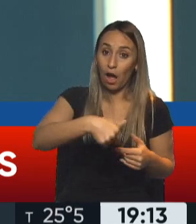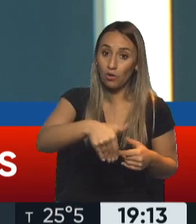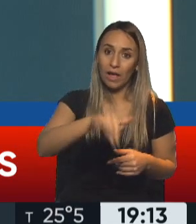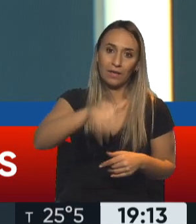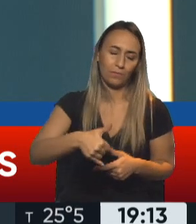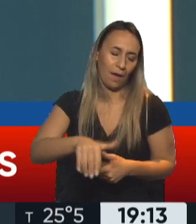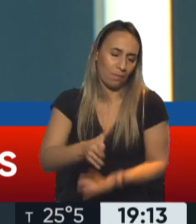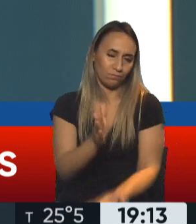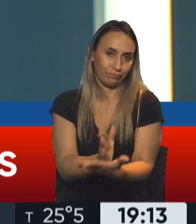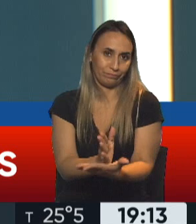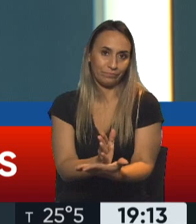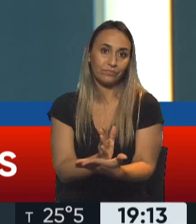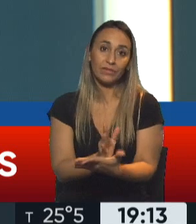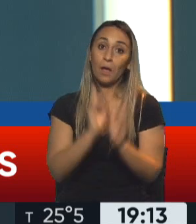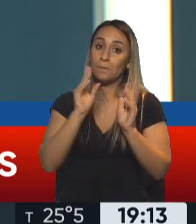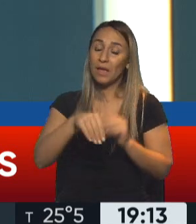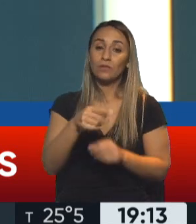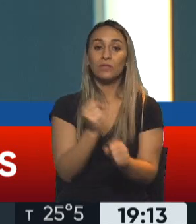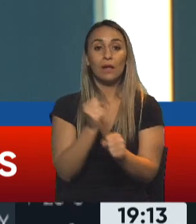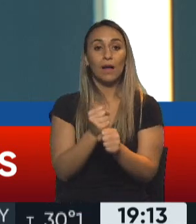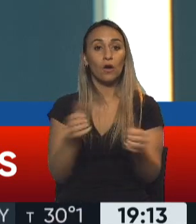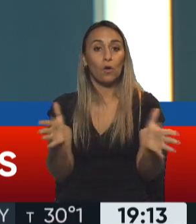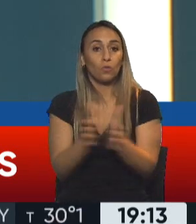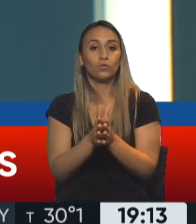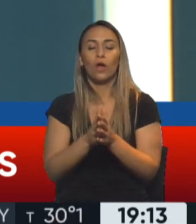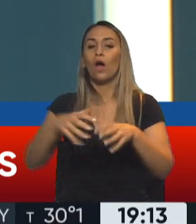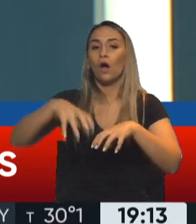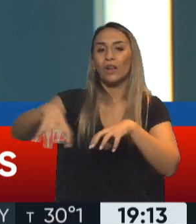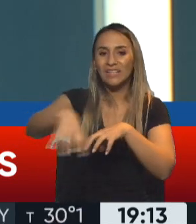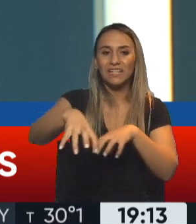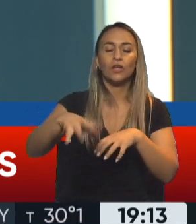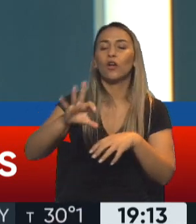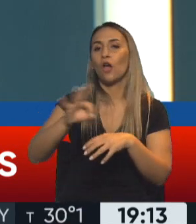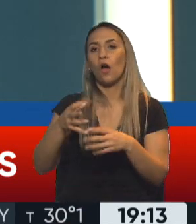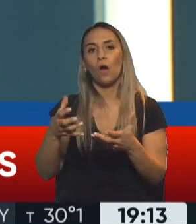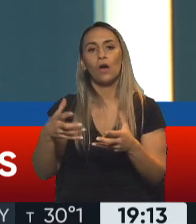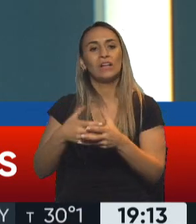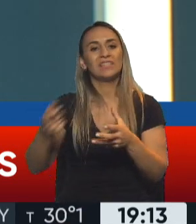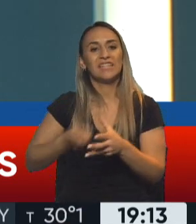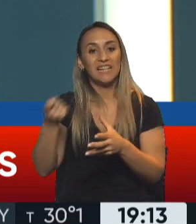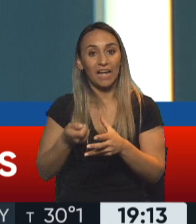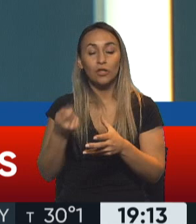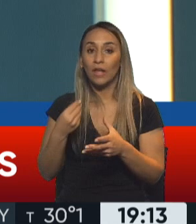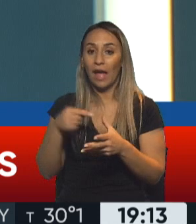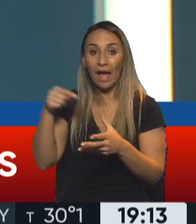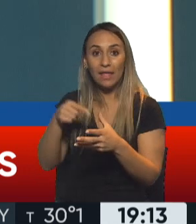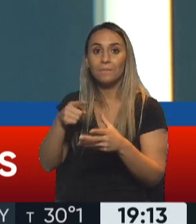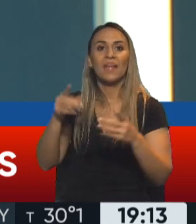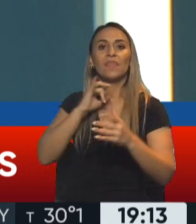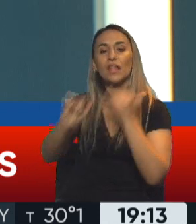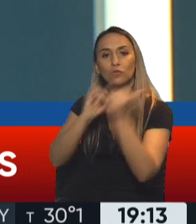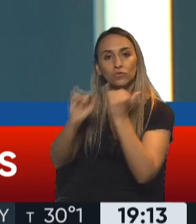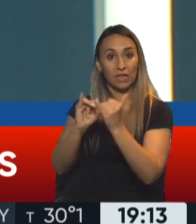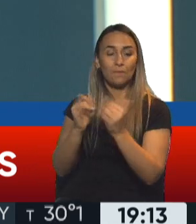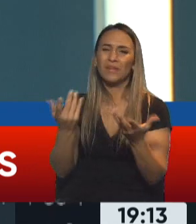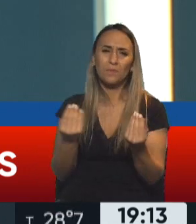hecho, lo que van a hacer, un trabajo también coordinado con organizaciones sociales, con sindicatos, es reunir denuncias. ¿Qué es lo que pasa? Las personas,